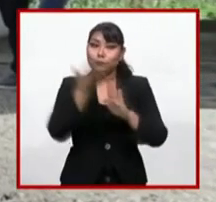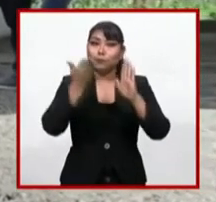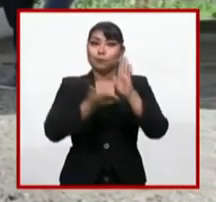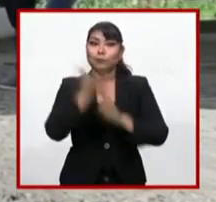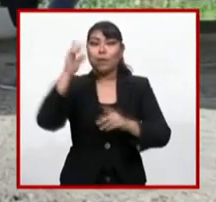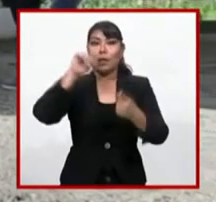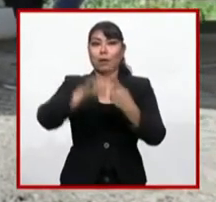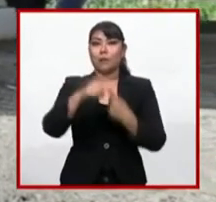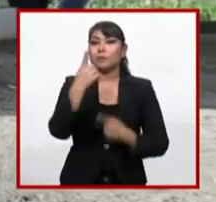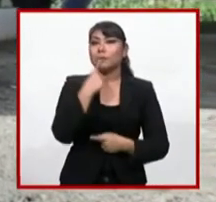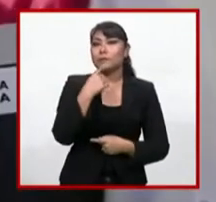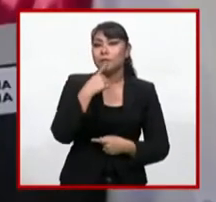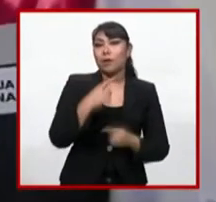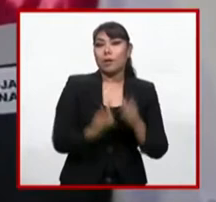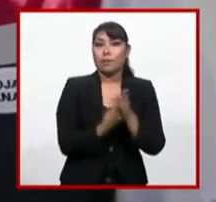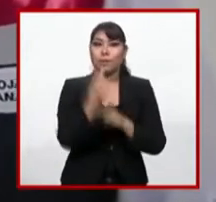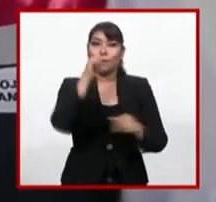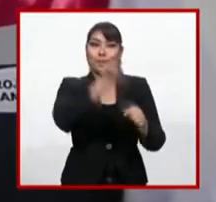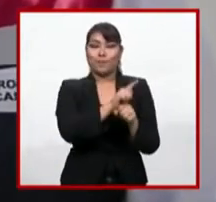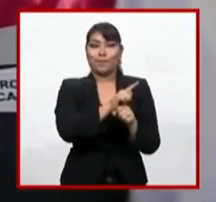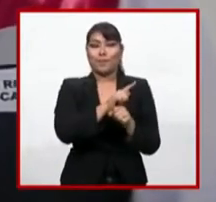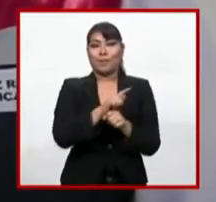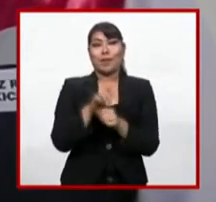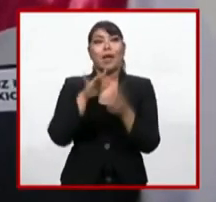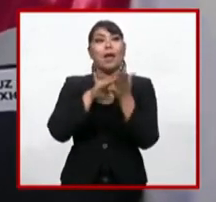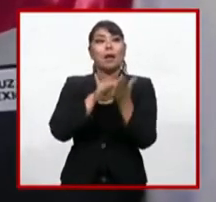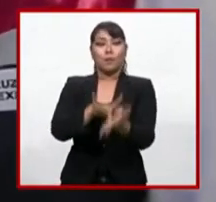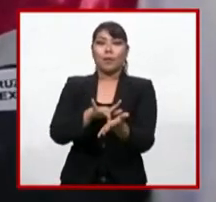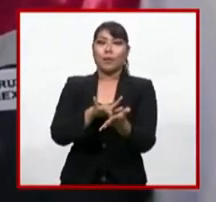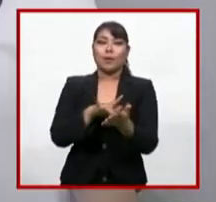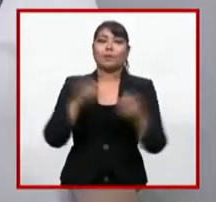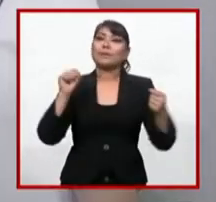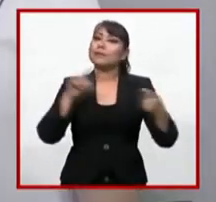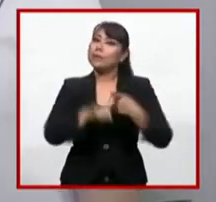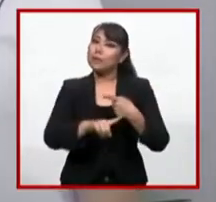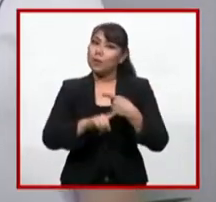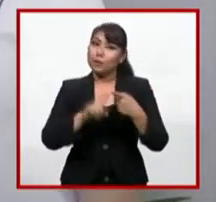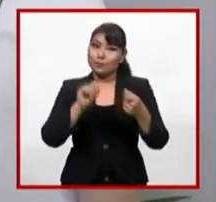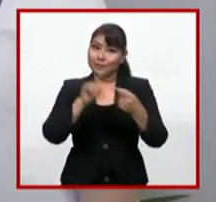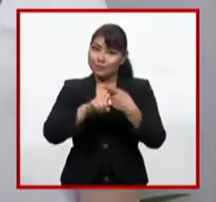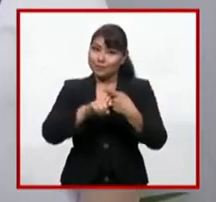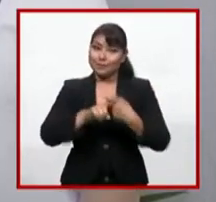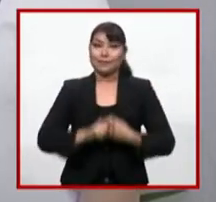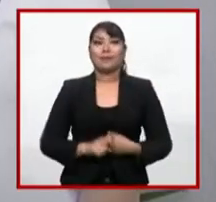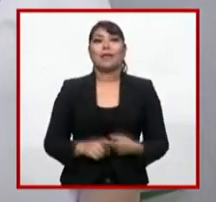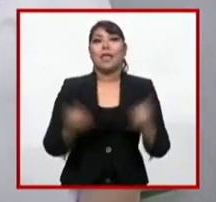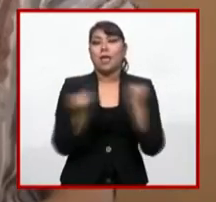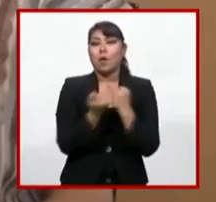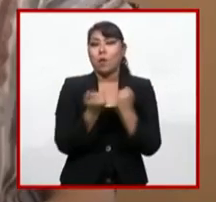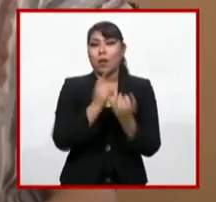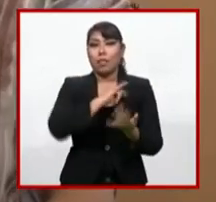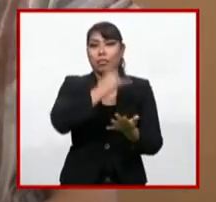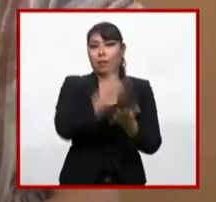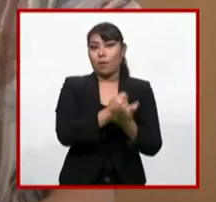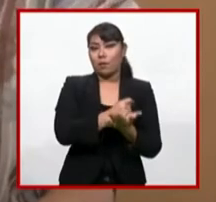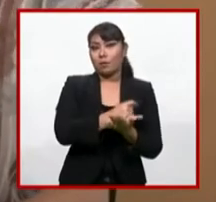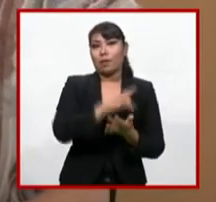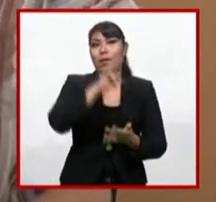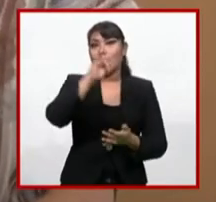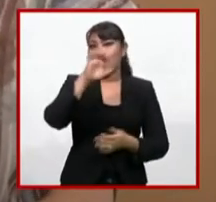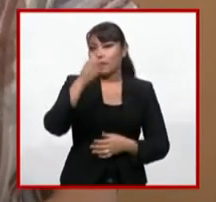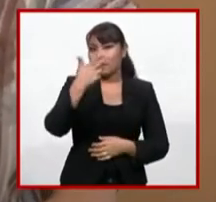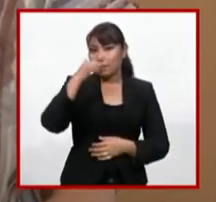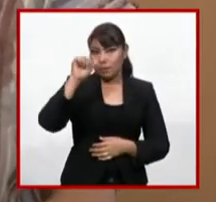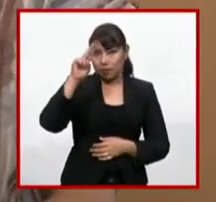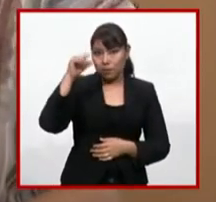Cruz Roja de Pinotepa Nacional. Apoyamos a la delegación de Salina Cruz y también a la de Tehuantepec. Además,